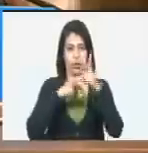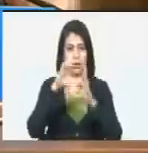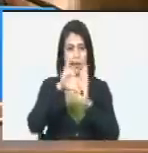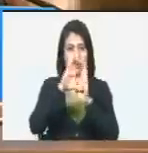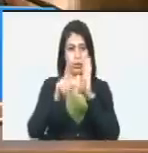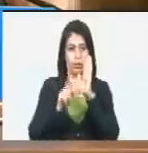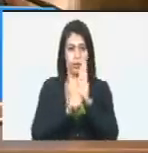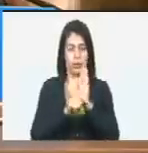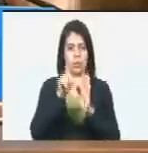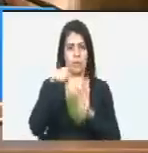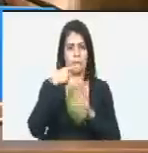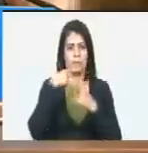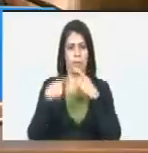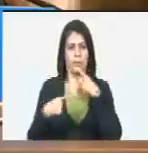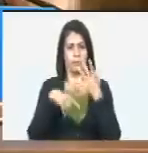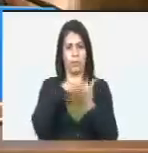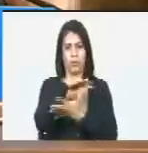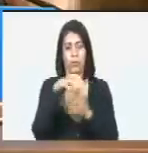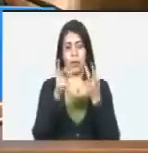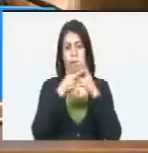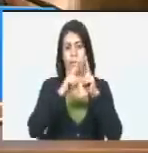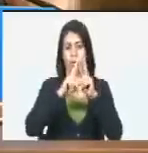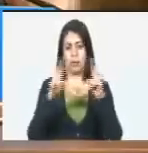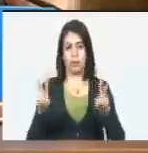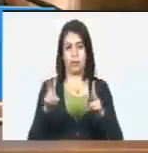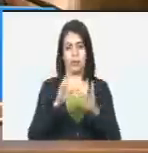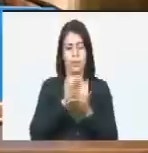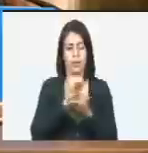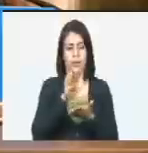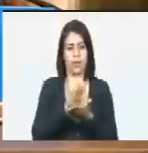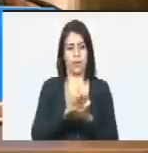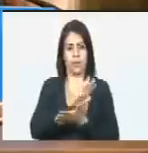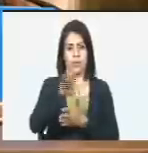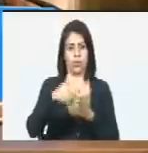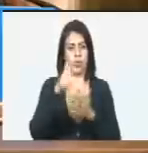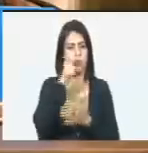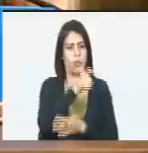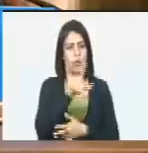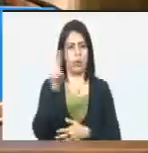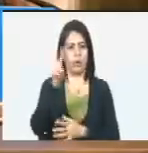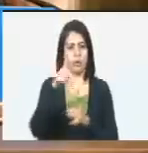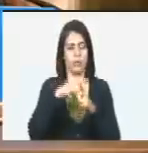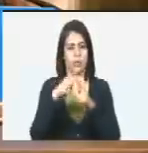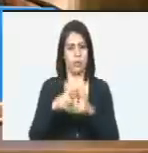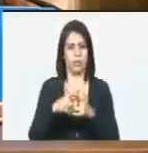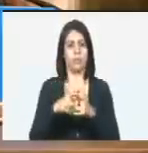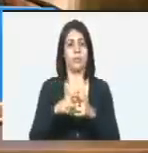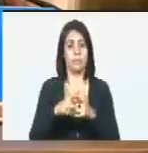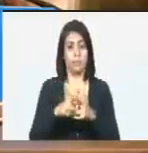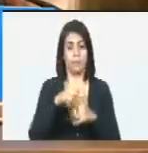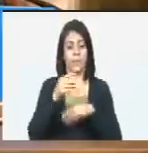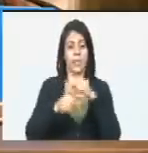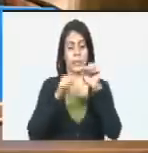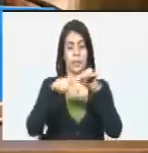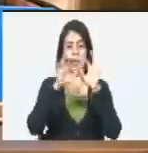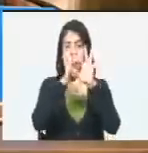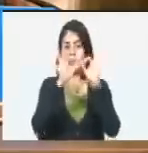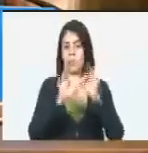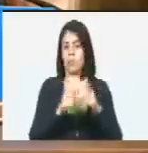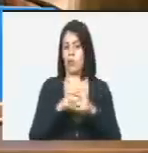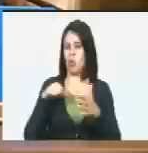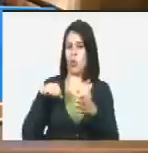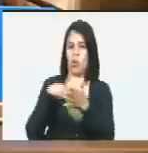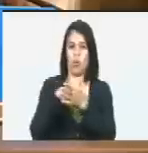como quebrantar la paz y tranquilidad del pueblo venezolano, gestándose de esta manera un golpe de Estado